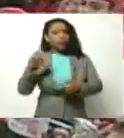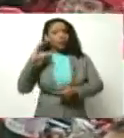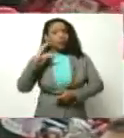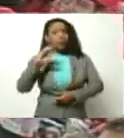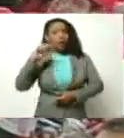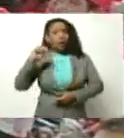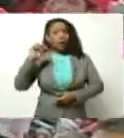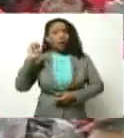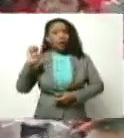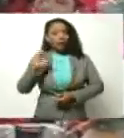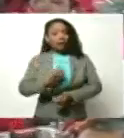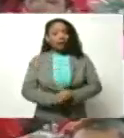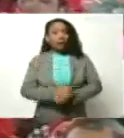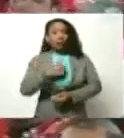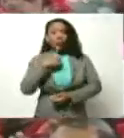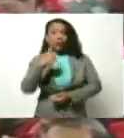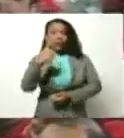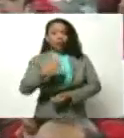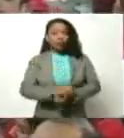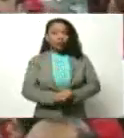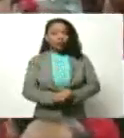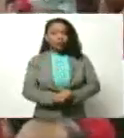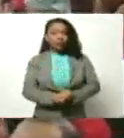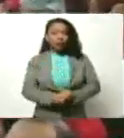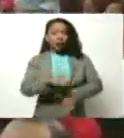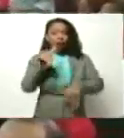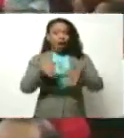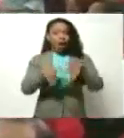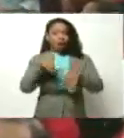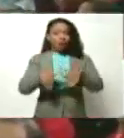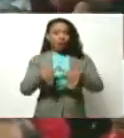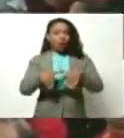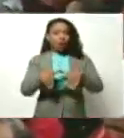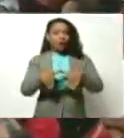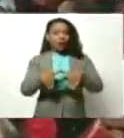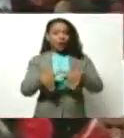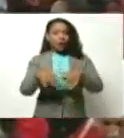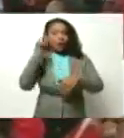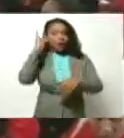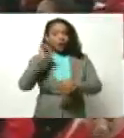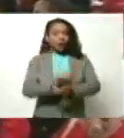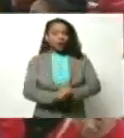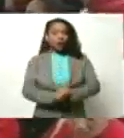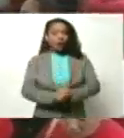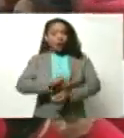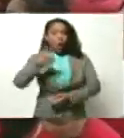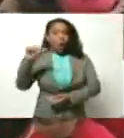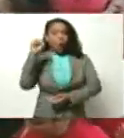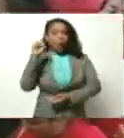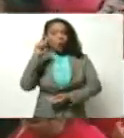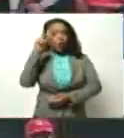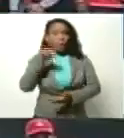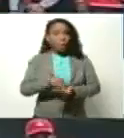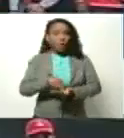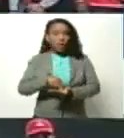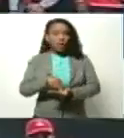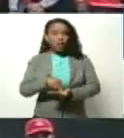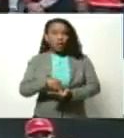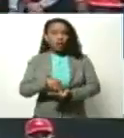cne dice las elecciones son en junio del